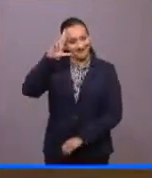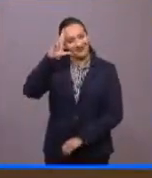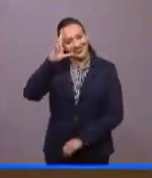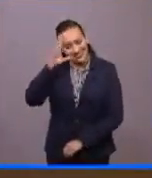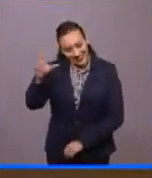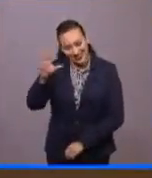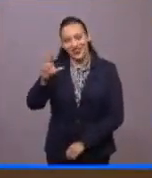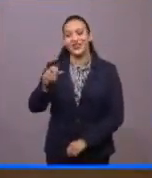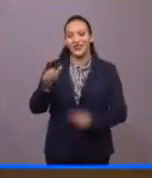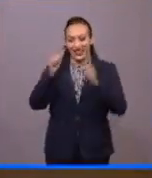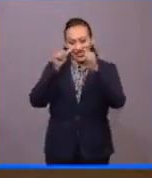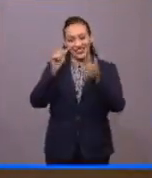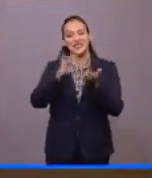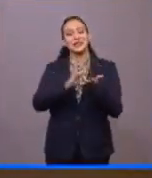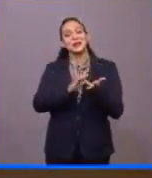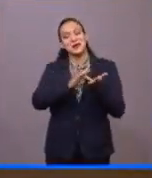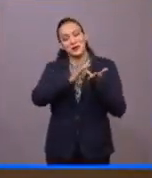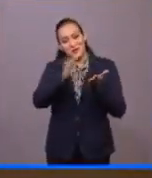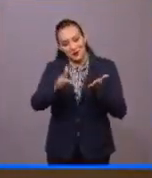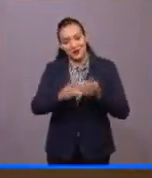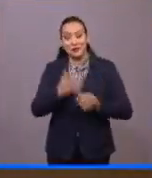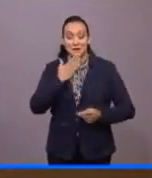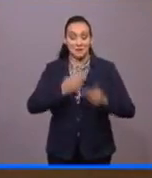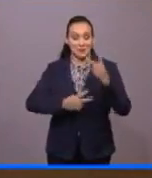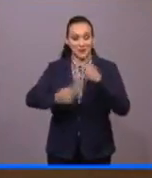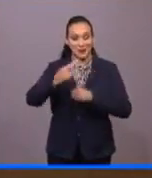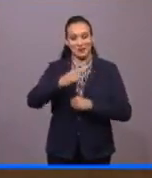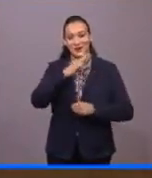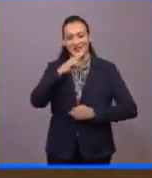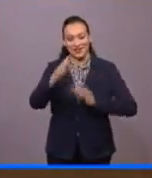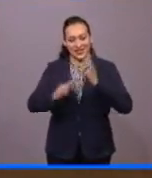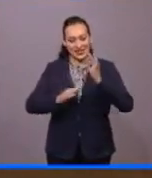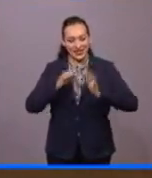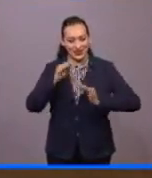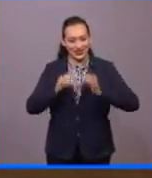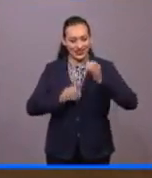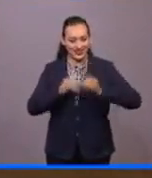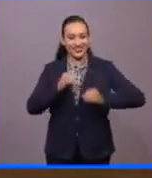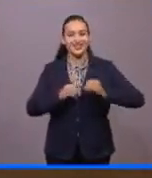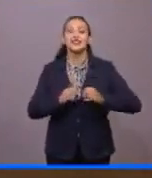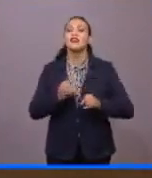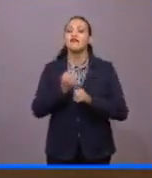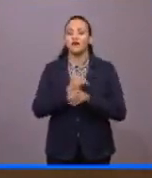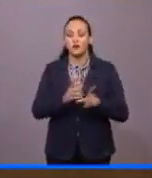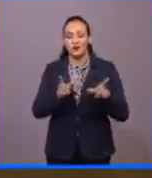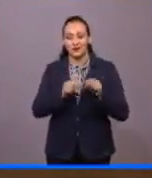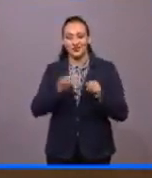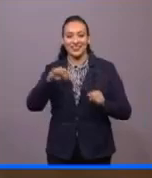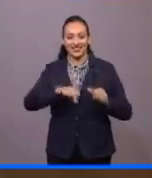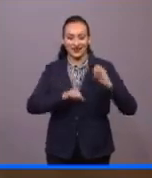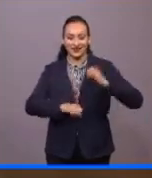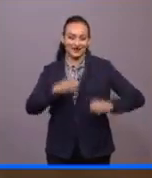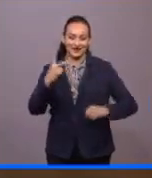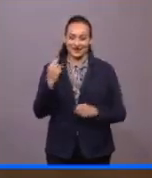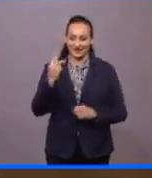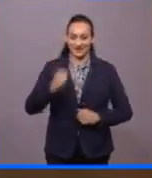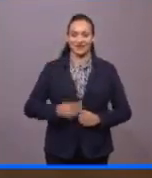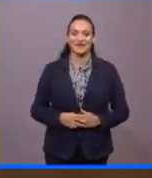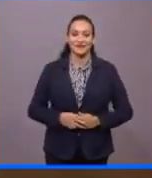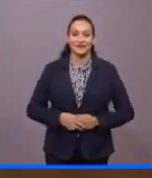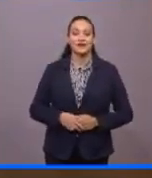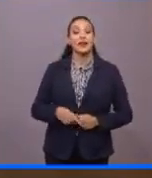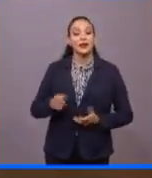¿qué tal? Gracias por recibirnos esta tarde. Estamos por comenzar el corte informativo del canal del Poder Judicial de la